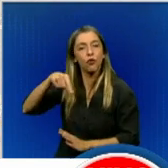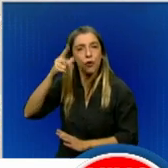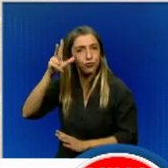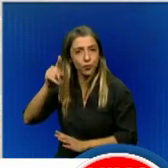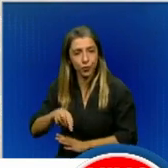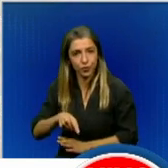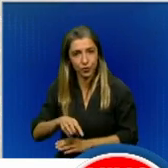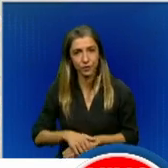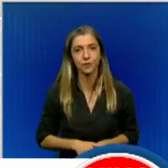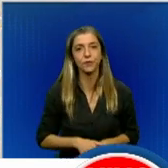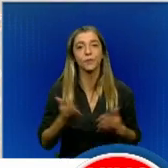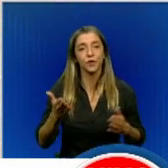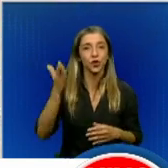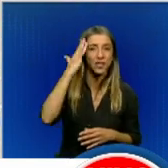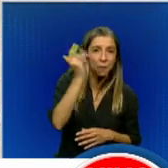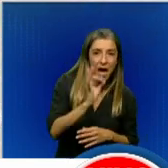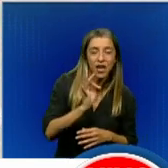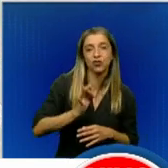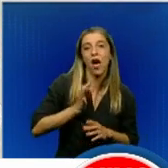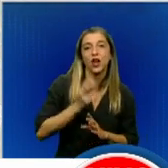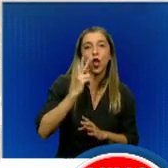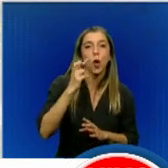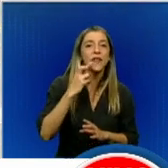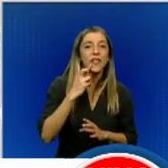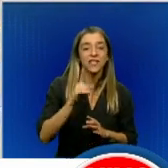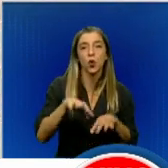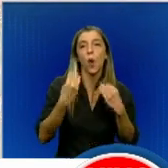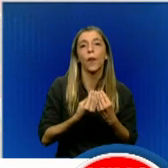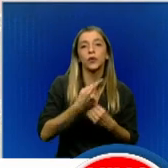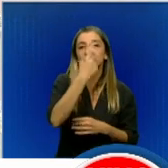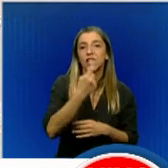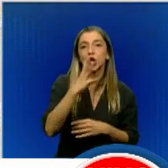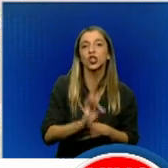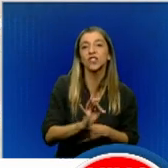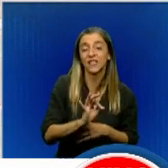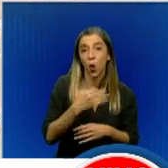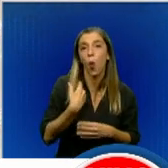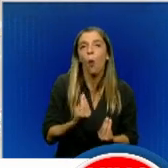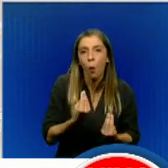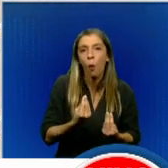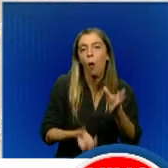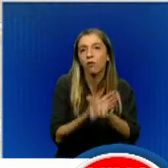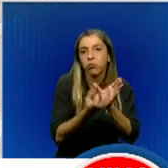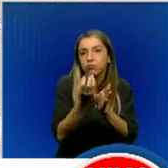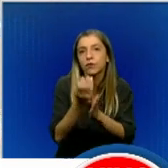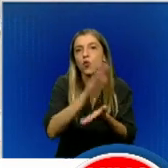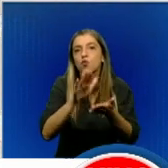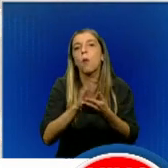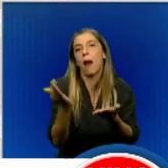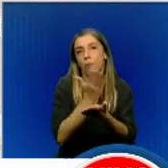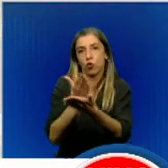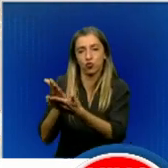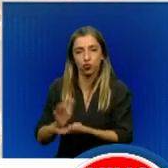marzo de 2000 150 iniciativas de desarrollo productivo eso es un